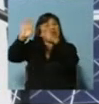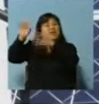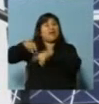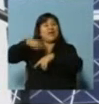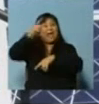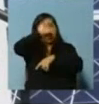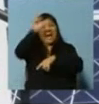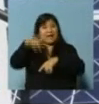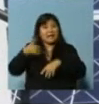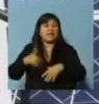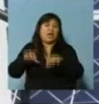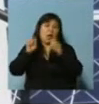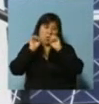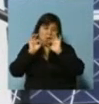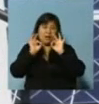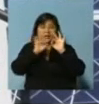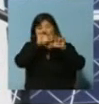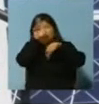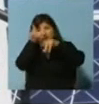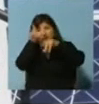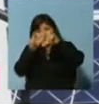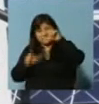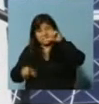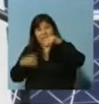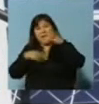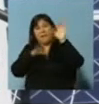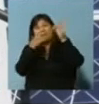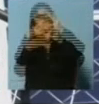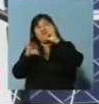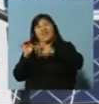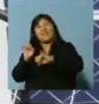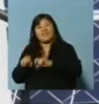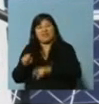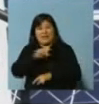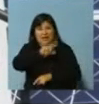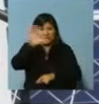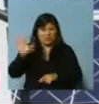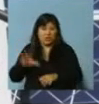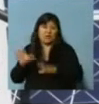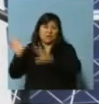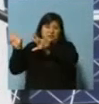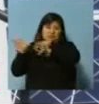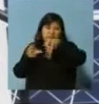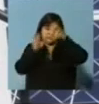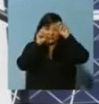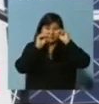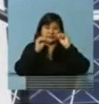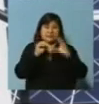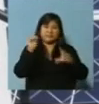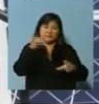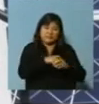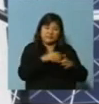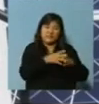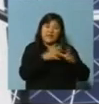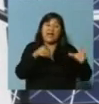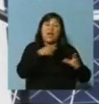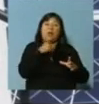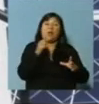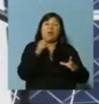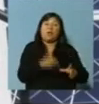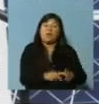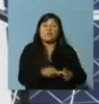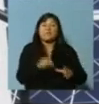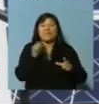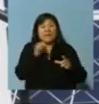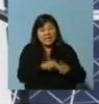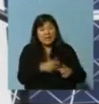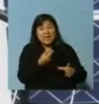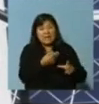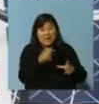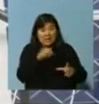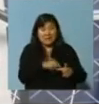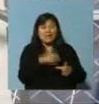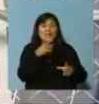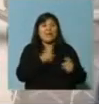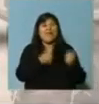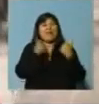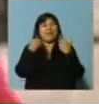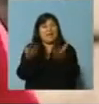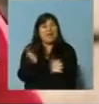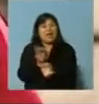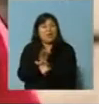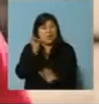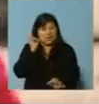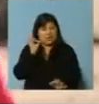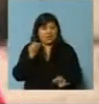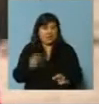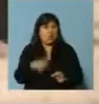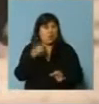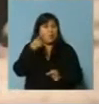del país. Así que con esa ganancia estamos con este proyecto educativo que surge del Pacto Social